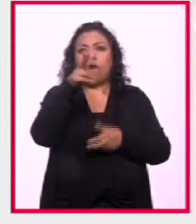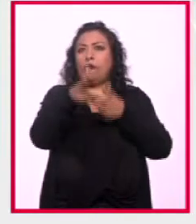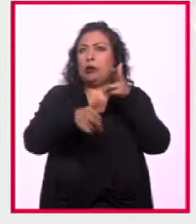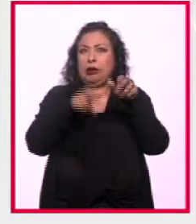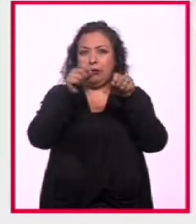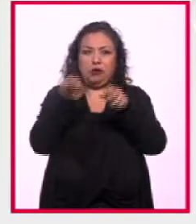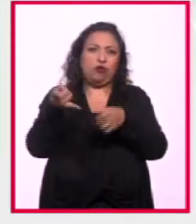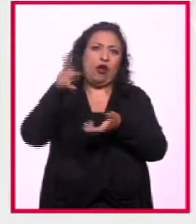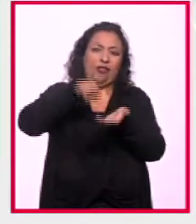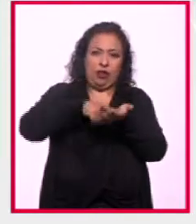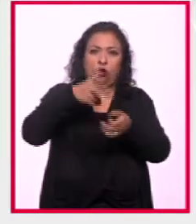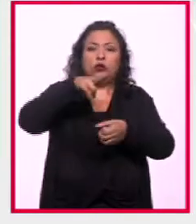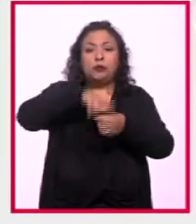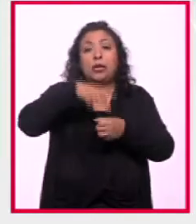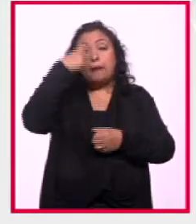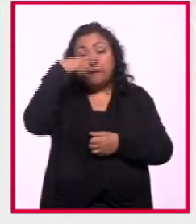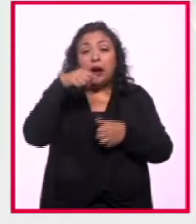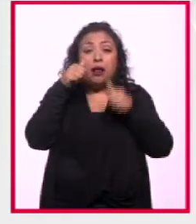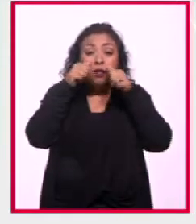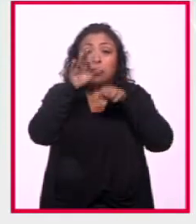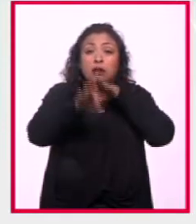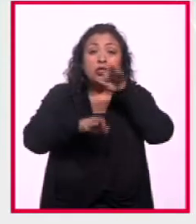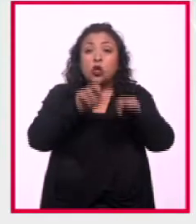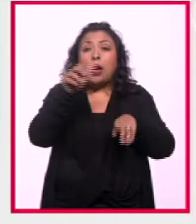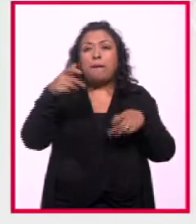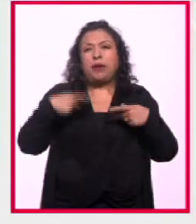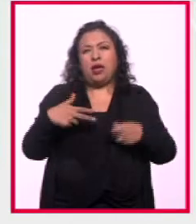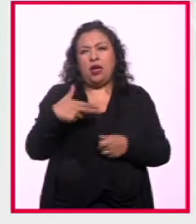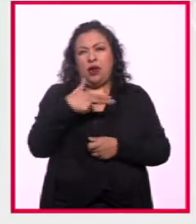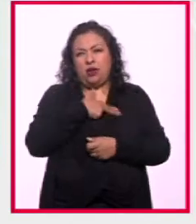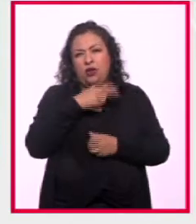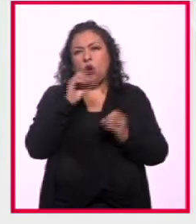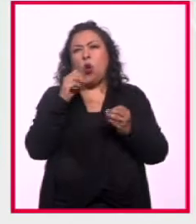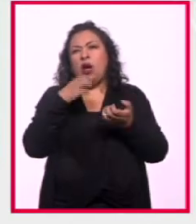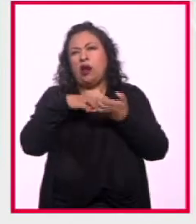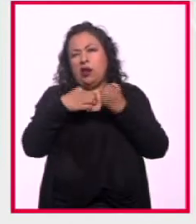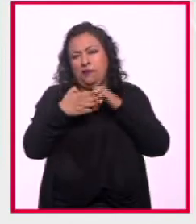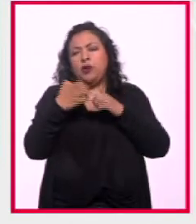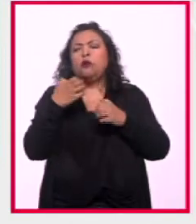una serie de enemigos i